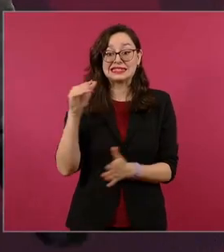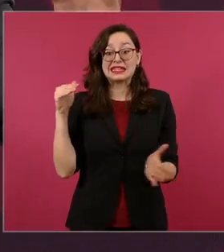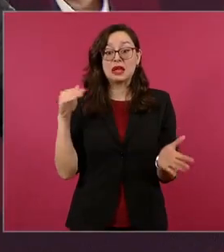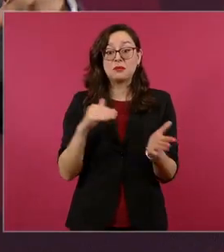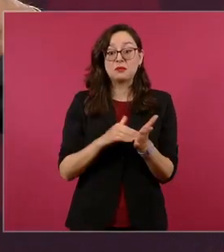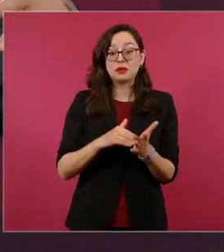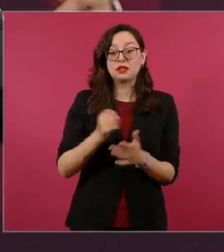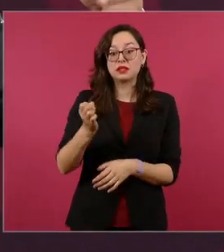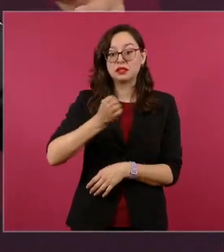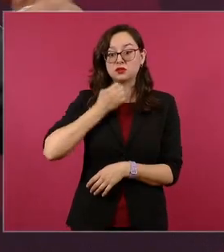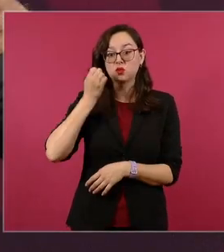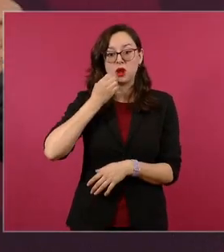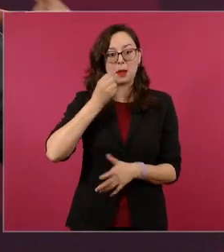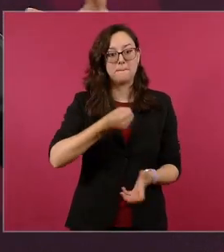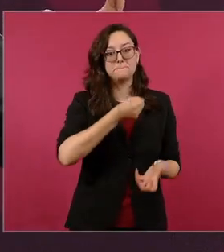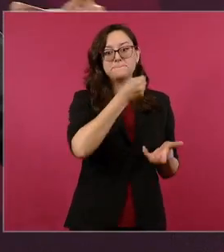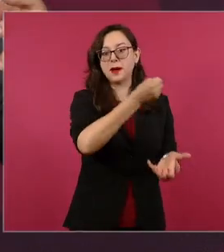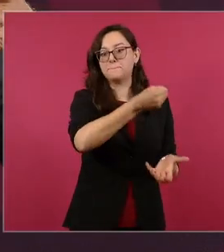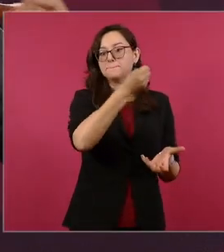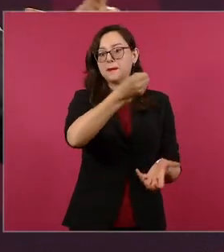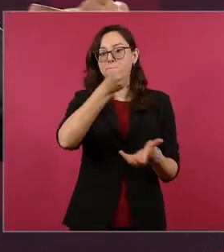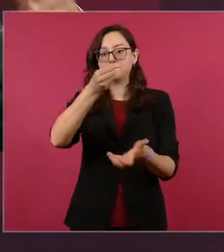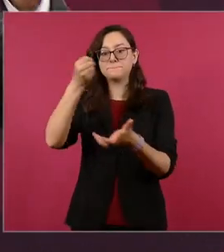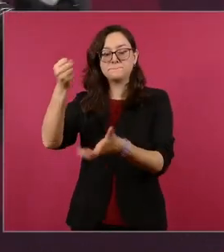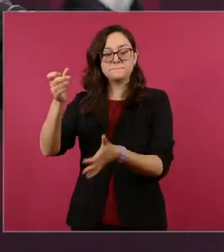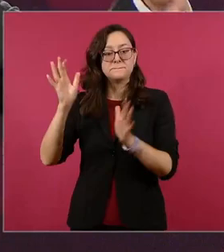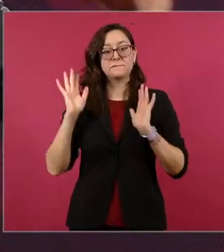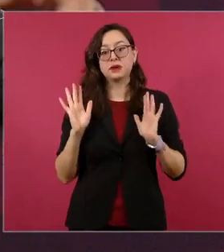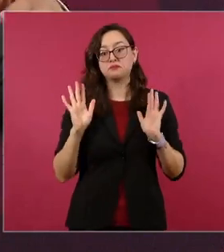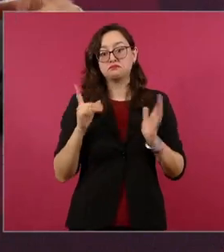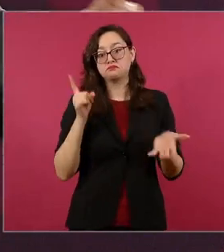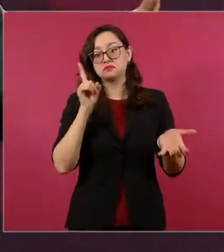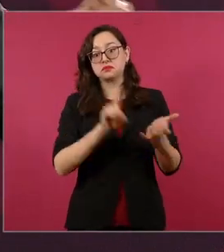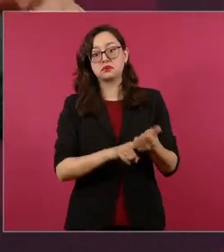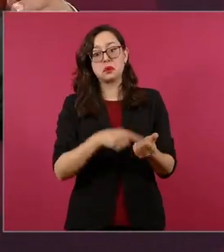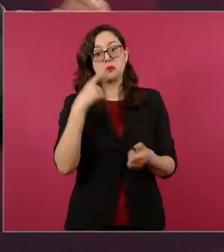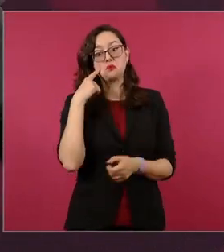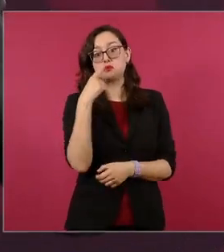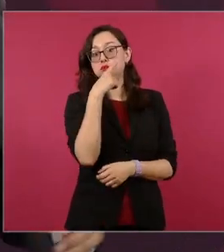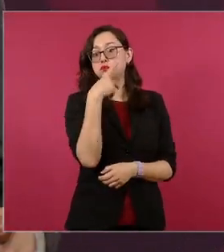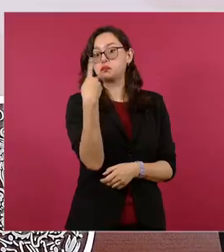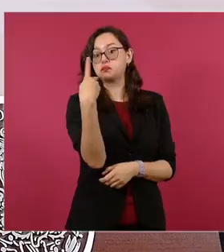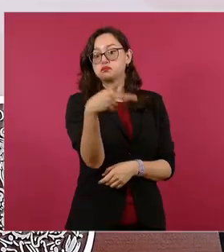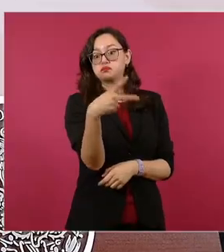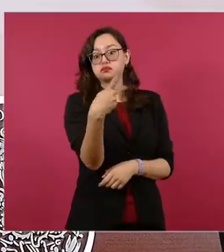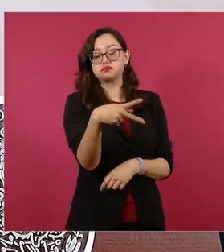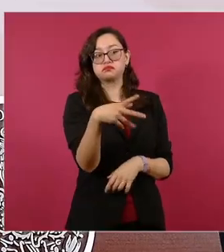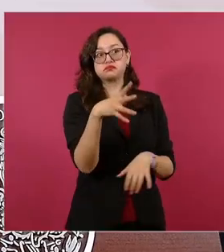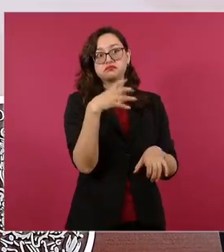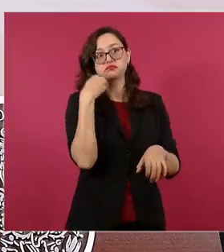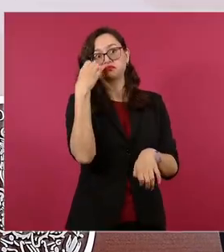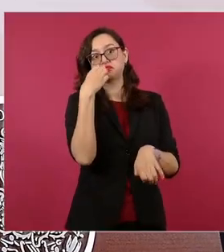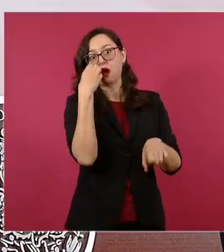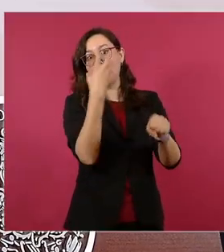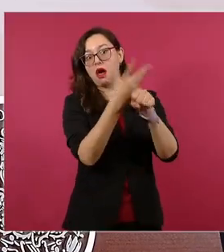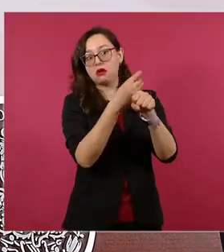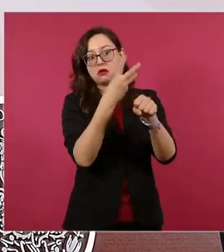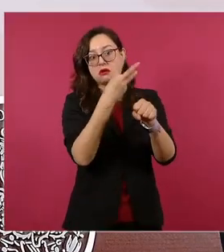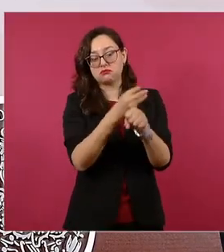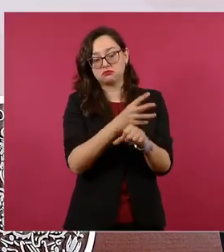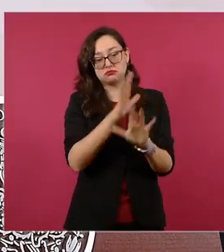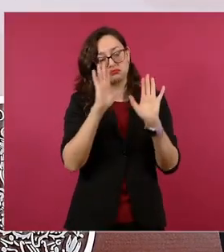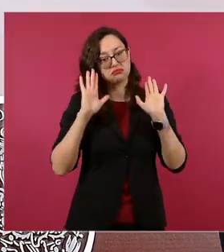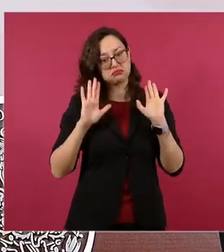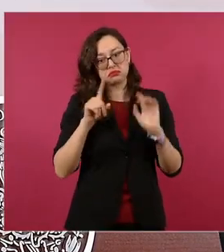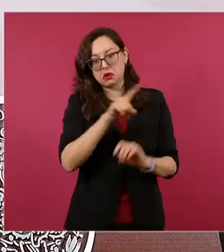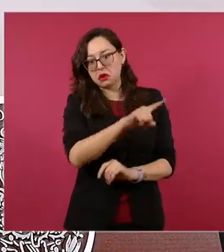Ya con esos presupuestos, los padres de familia deciden cómo darle mantenimiento a sus